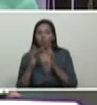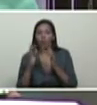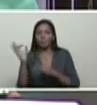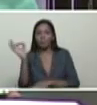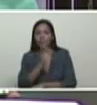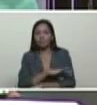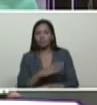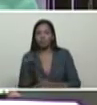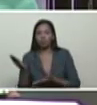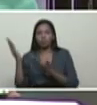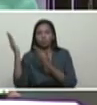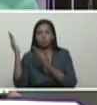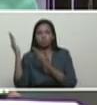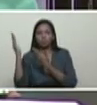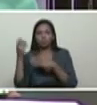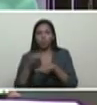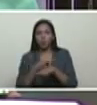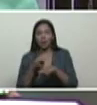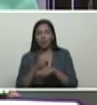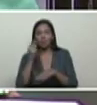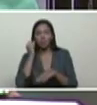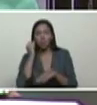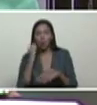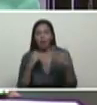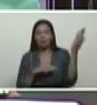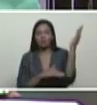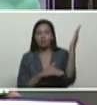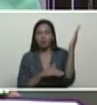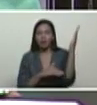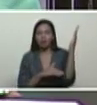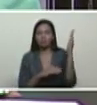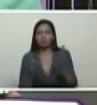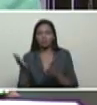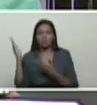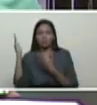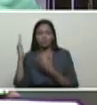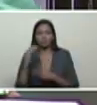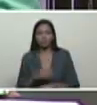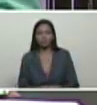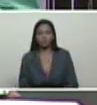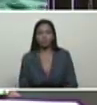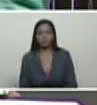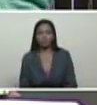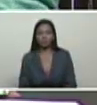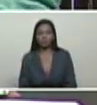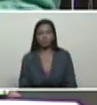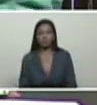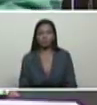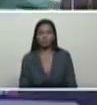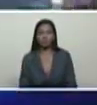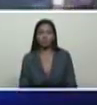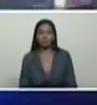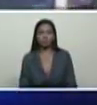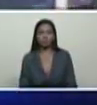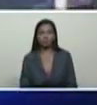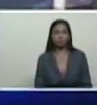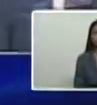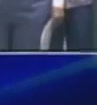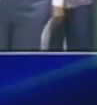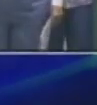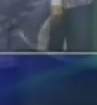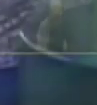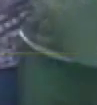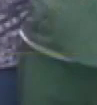querida compañera, almirante en jefa y gobernadora del estado Lara. Adelante, gobernadora. Saludos,